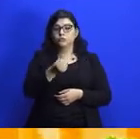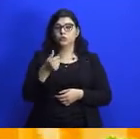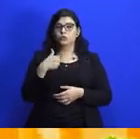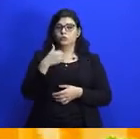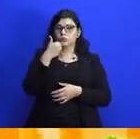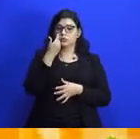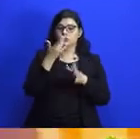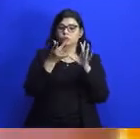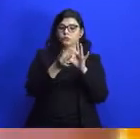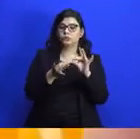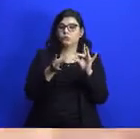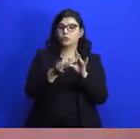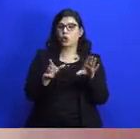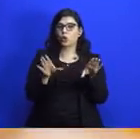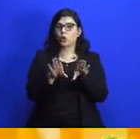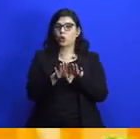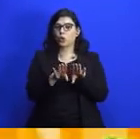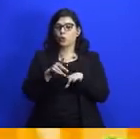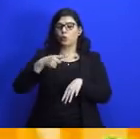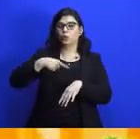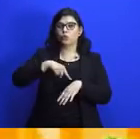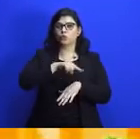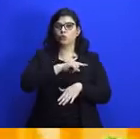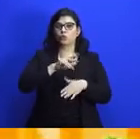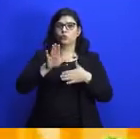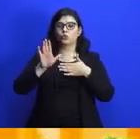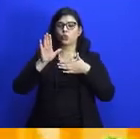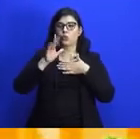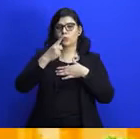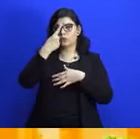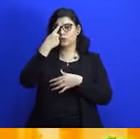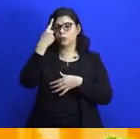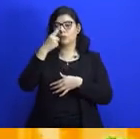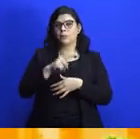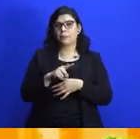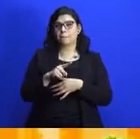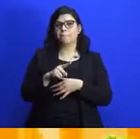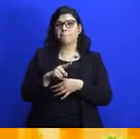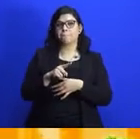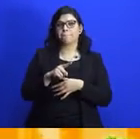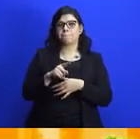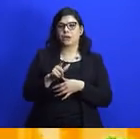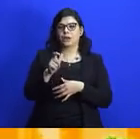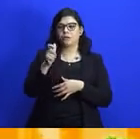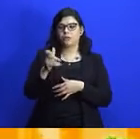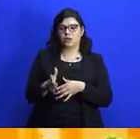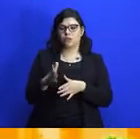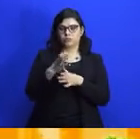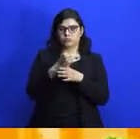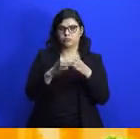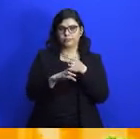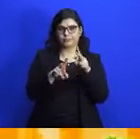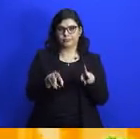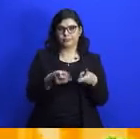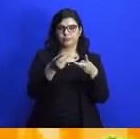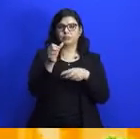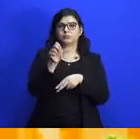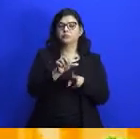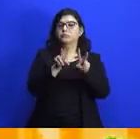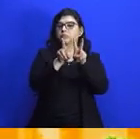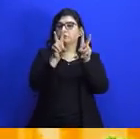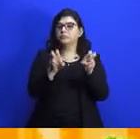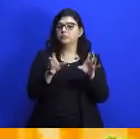de Centroamérica estamos comprometidos en reducir el hambre en la región. Hoy hablaremos sobre un tema